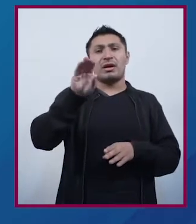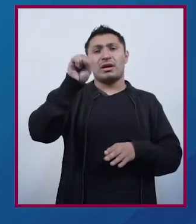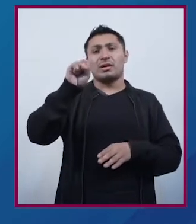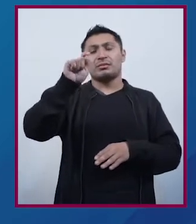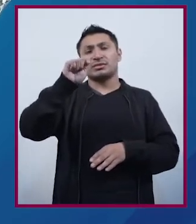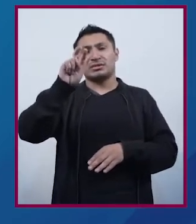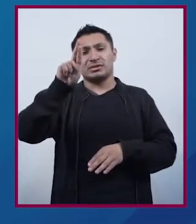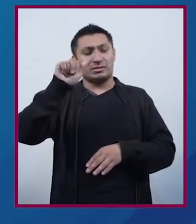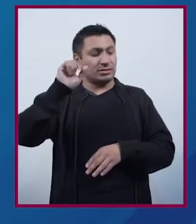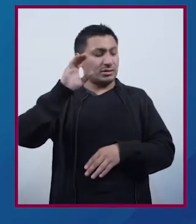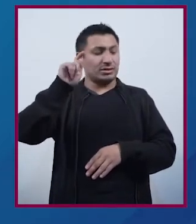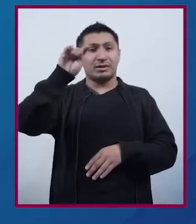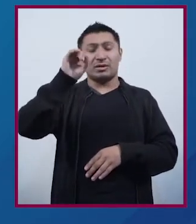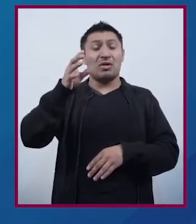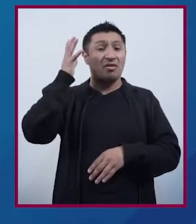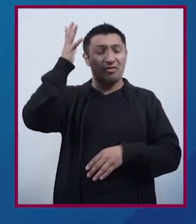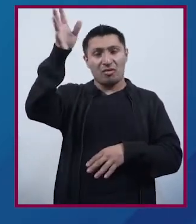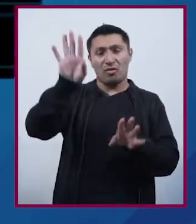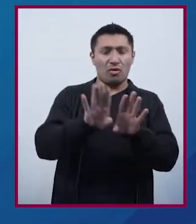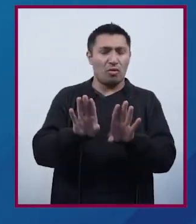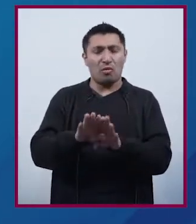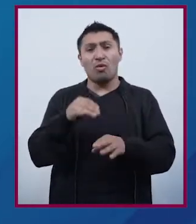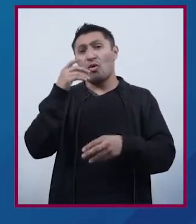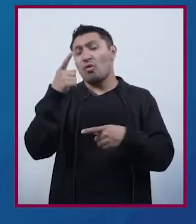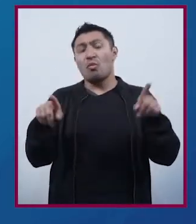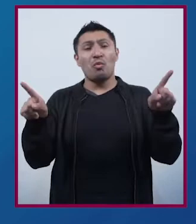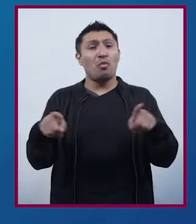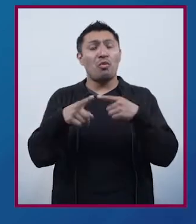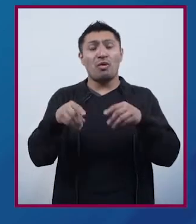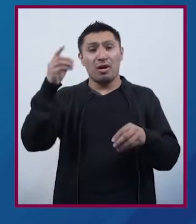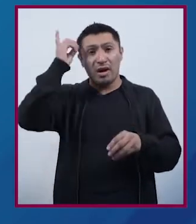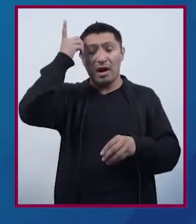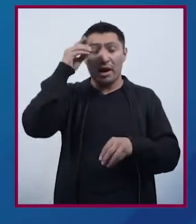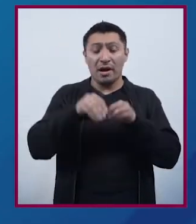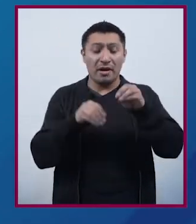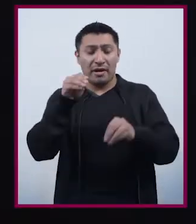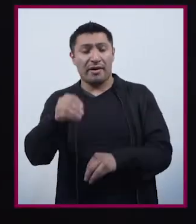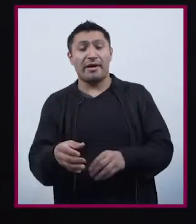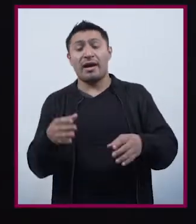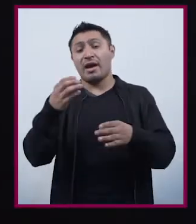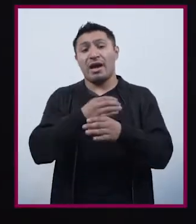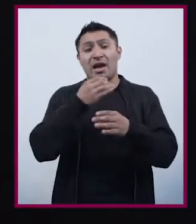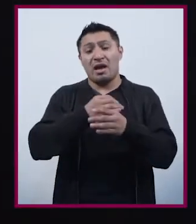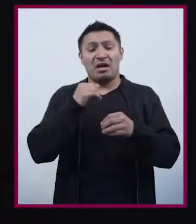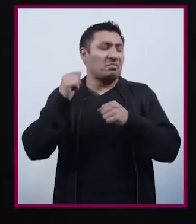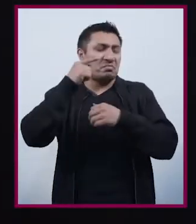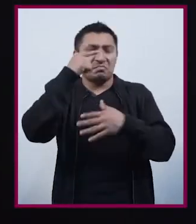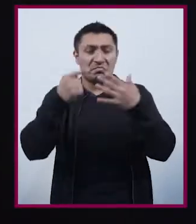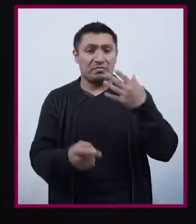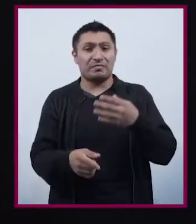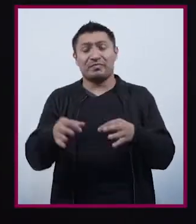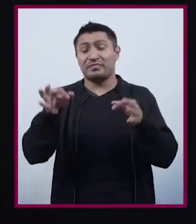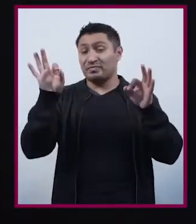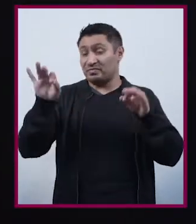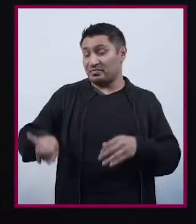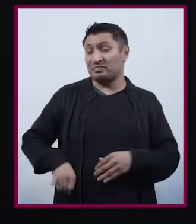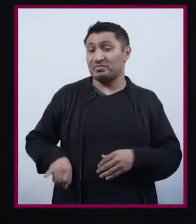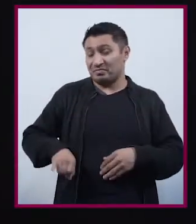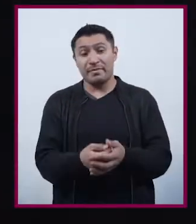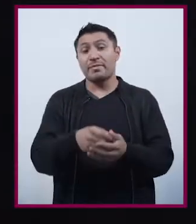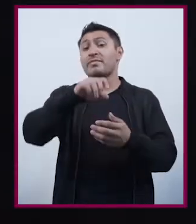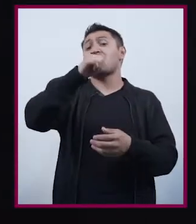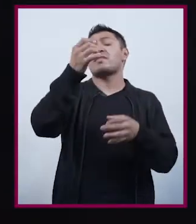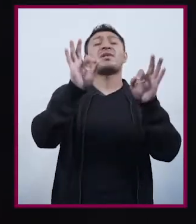tiempo futuro. Puede ser música, puede ser ajedrez, puede ser café. Qué buena forma de describirlo, ¿no te